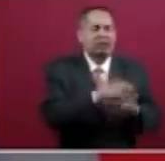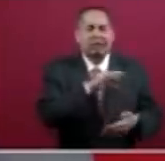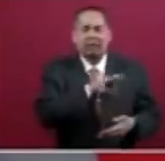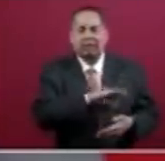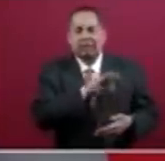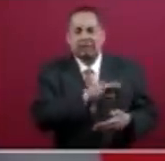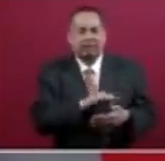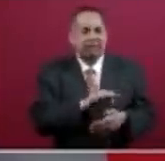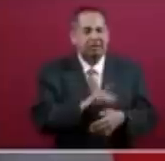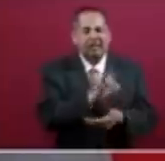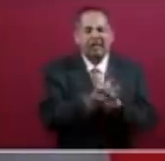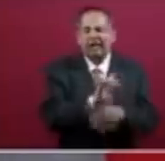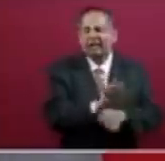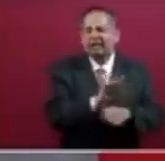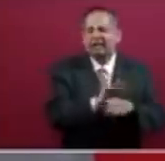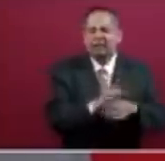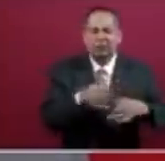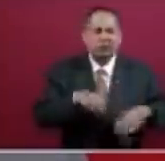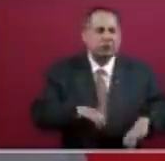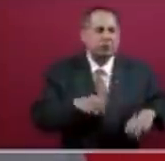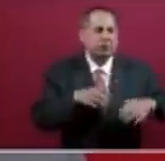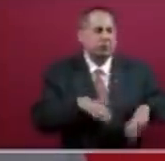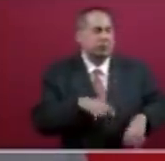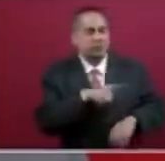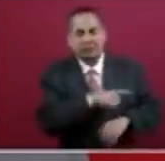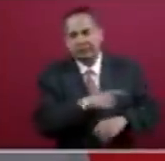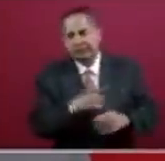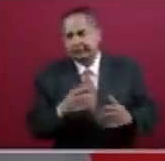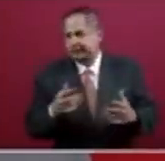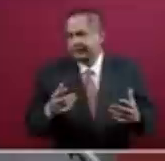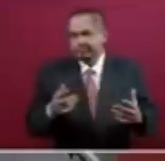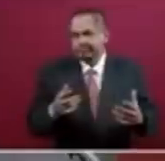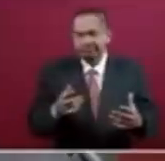al amparo del poder.